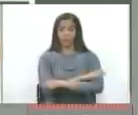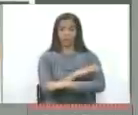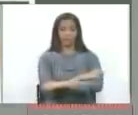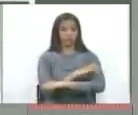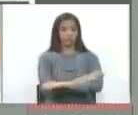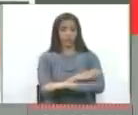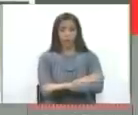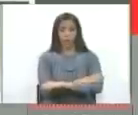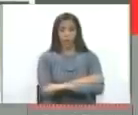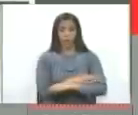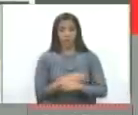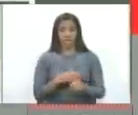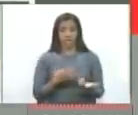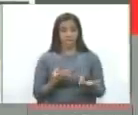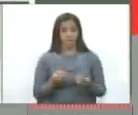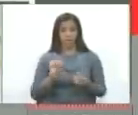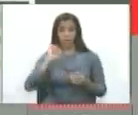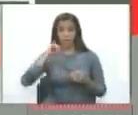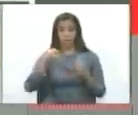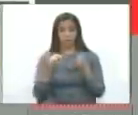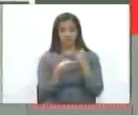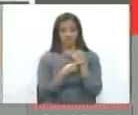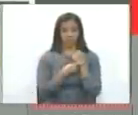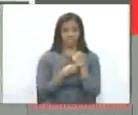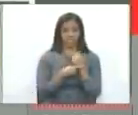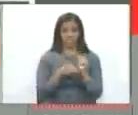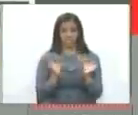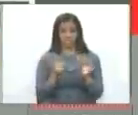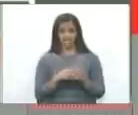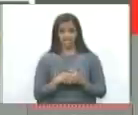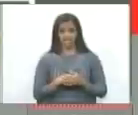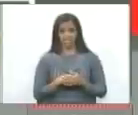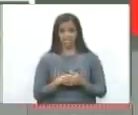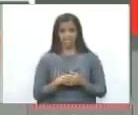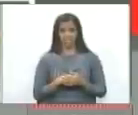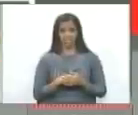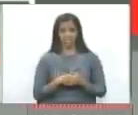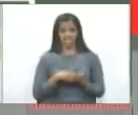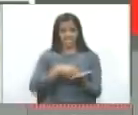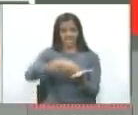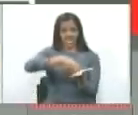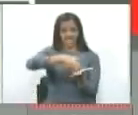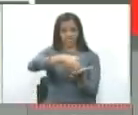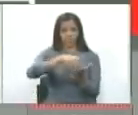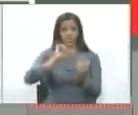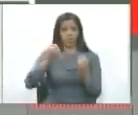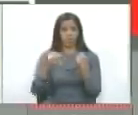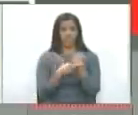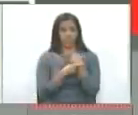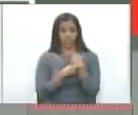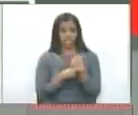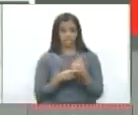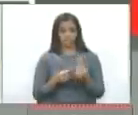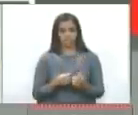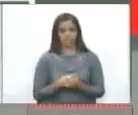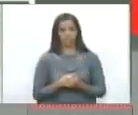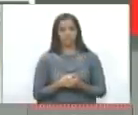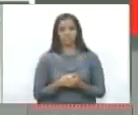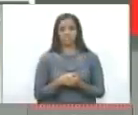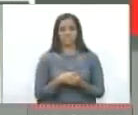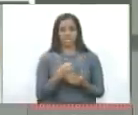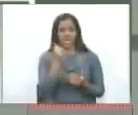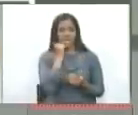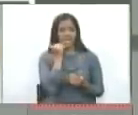derecha guaidocista. Llamada así. Rastrojera guaidocista. Se quejaban,